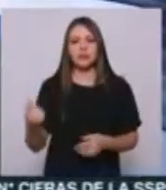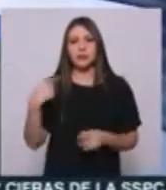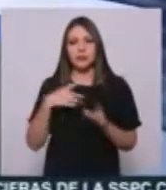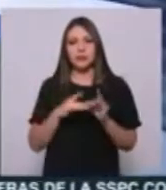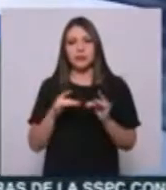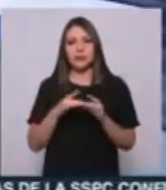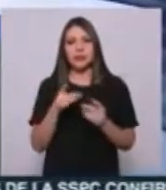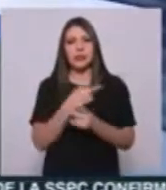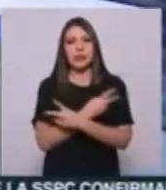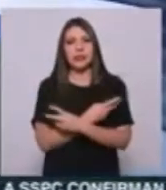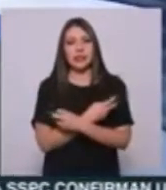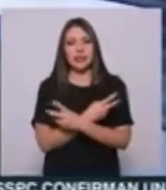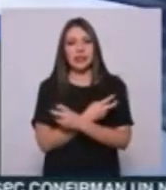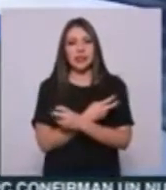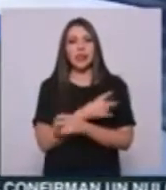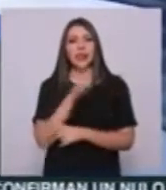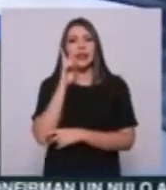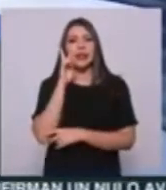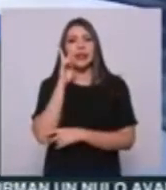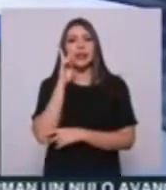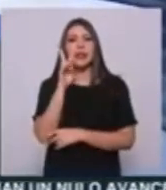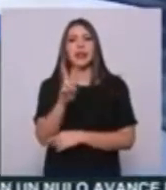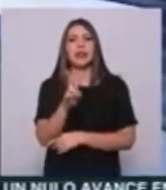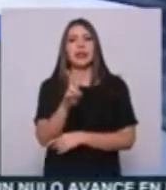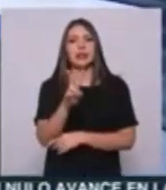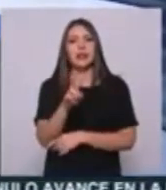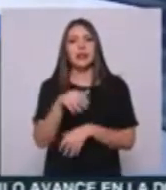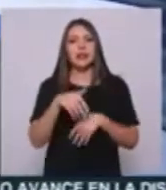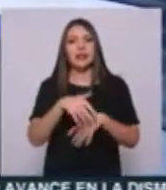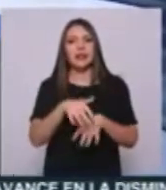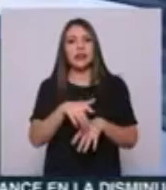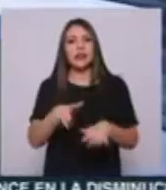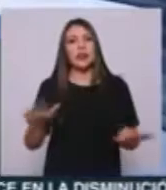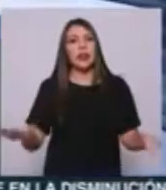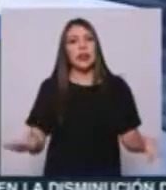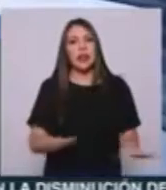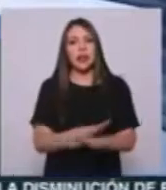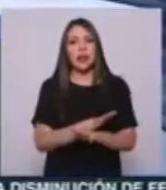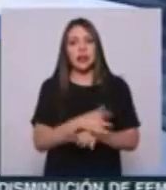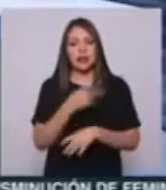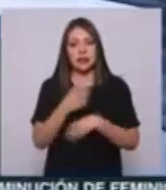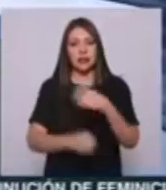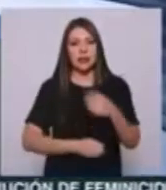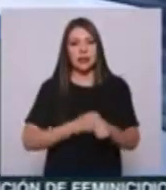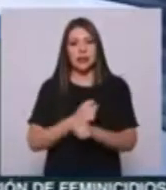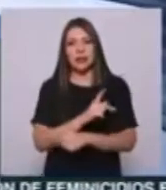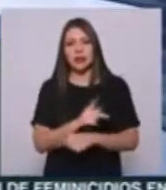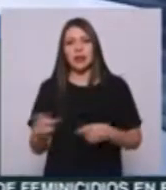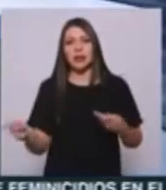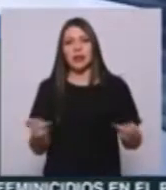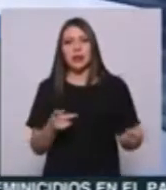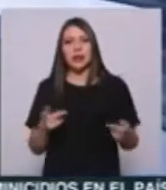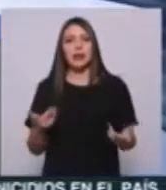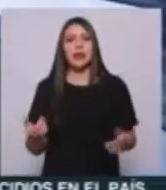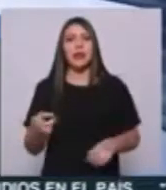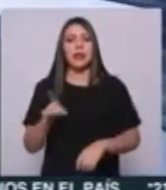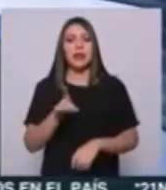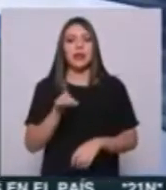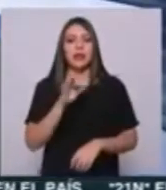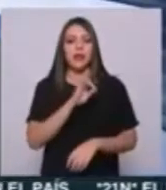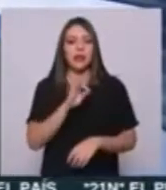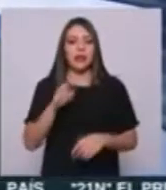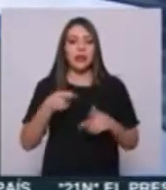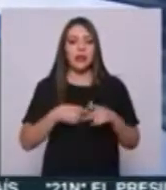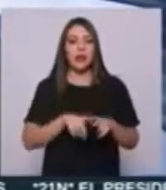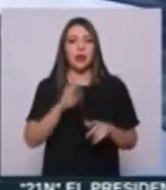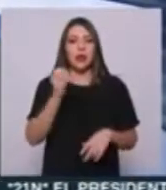Catrina Tilica y Flaca las vamos a ver. Cambia un poquito el recorrido este año, ya nos estamos preparando, va a ser en octubre y va a